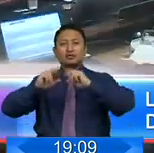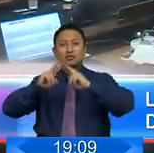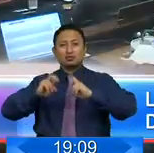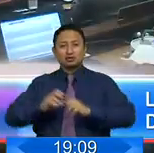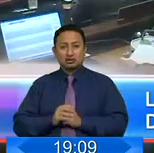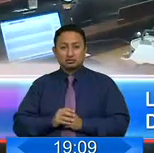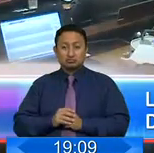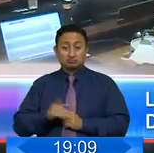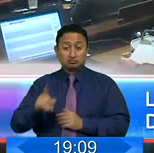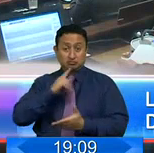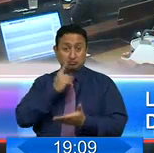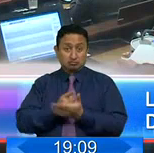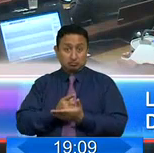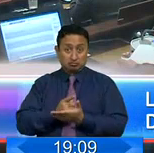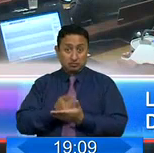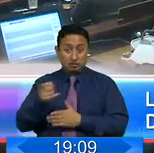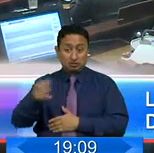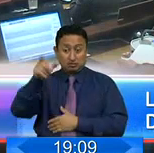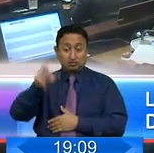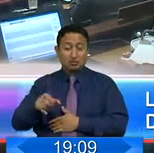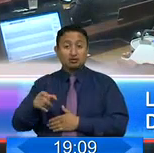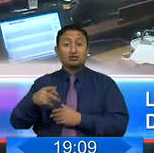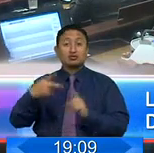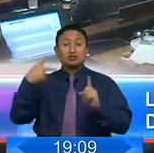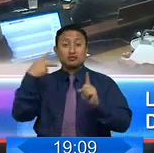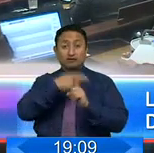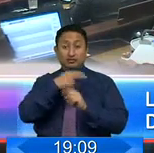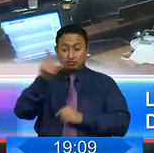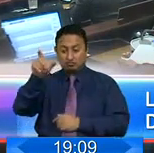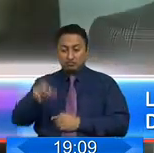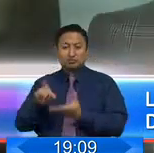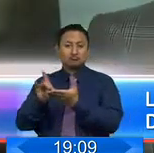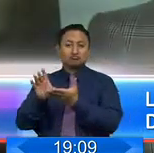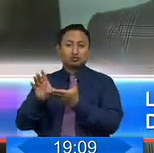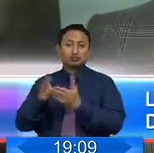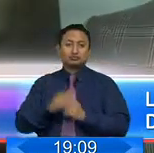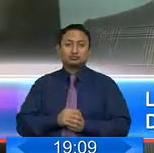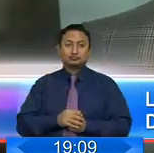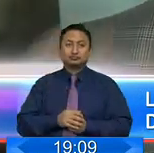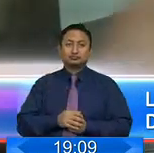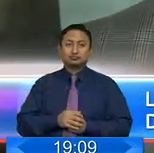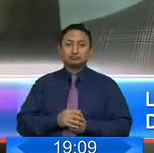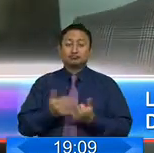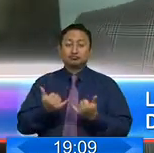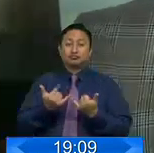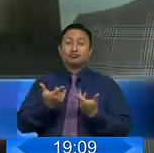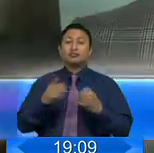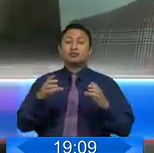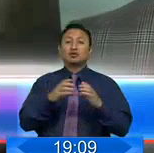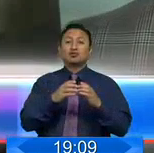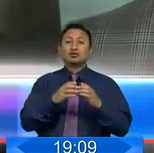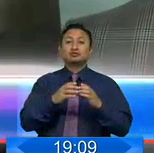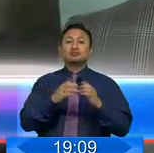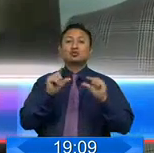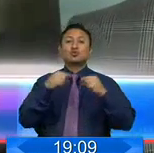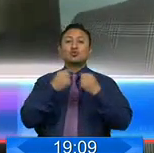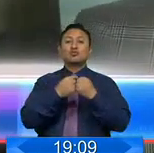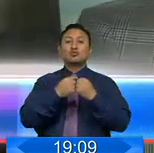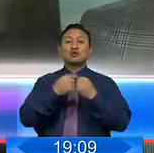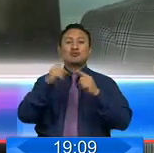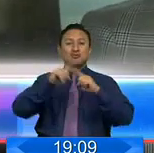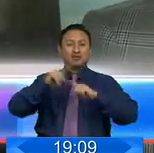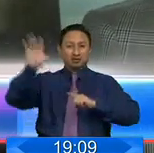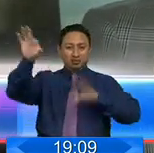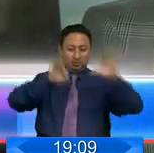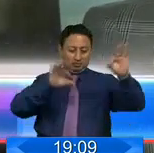llegara a comprobar la falsificación, el legislador sea destituido. De tal forma que la comisión multipartidista, de